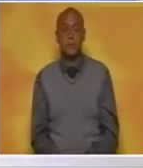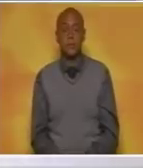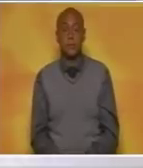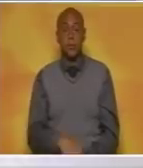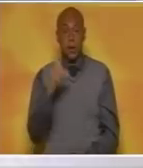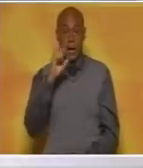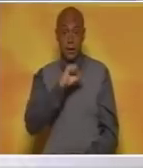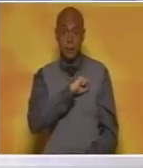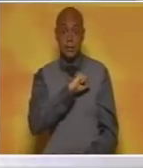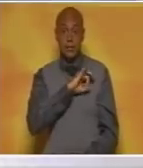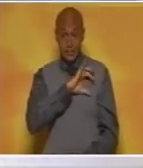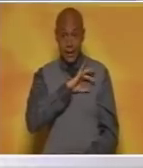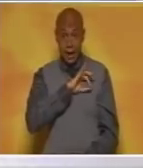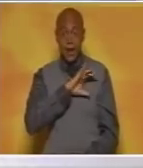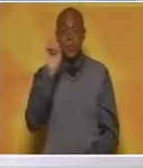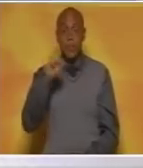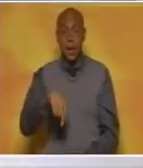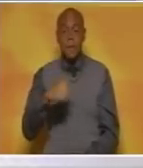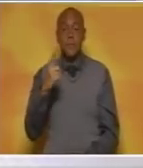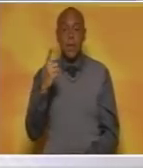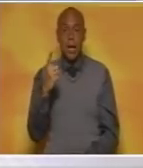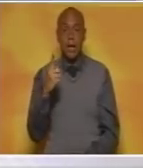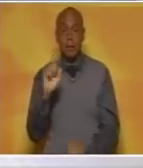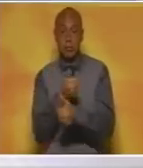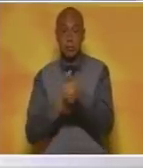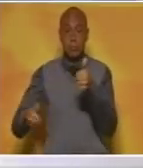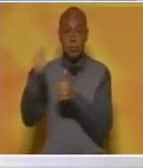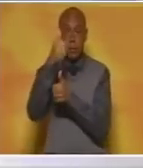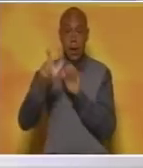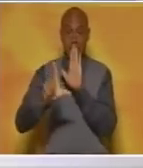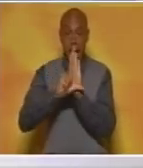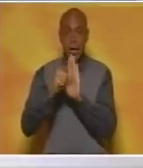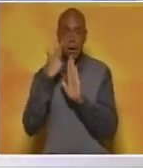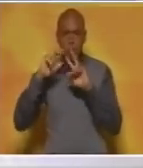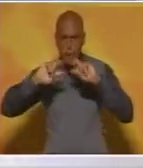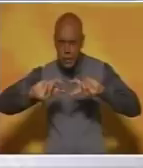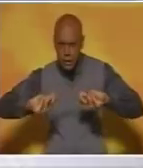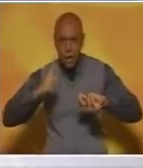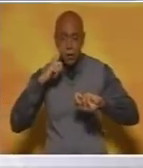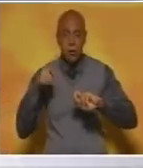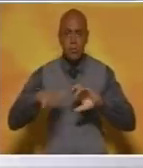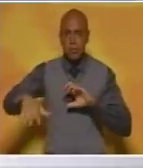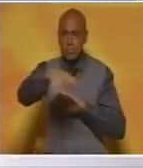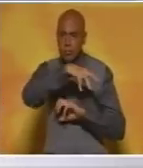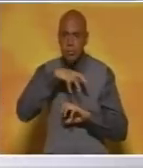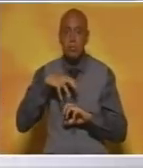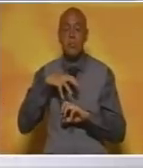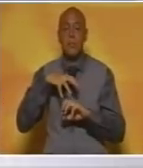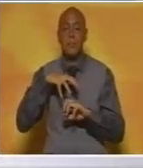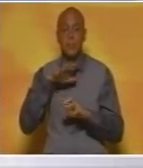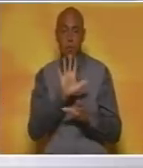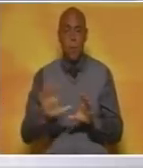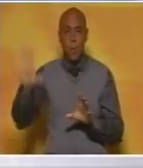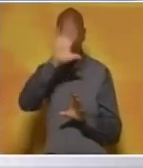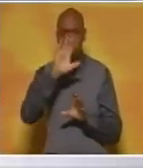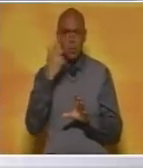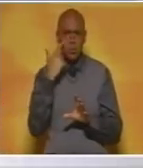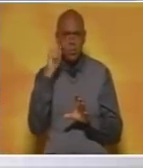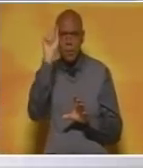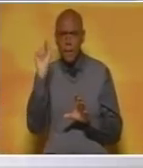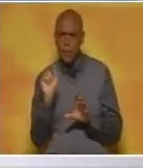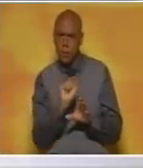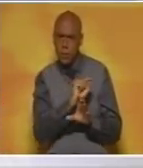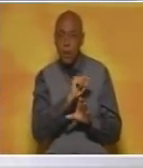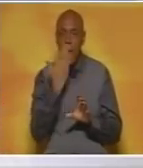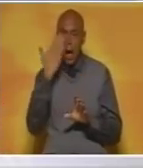En Chile, la Fiscalía informó que investiga 840 denuncias de violencia institucional en todo el país en el contexto de los